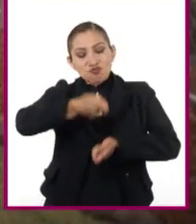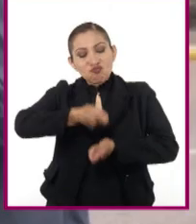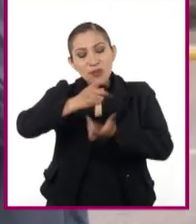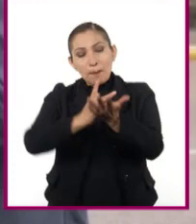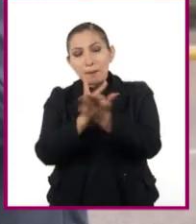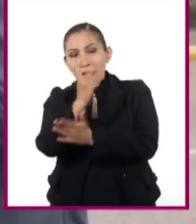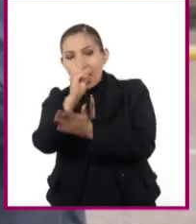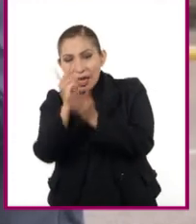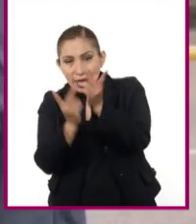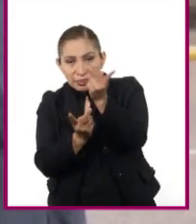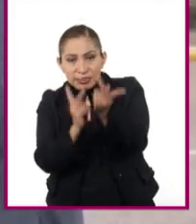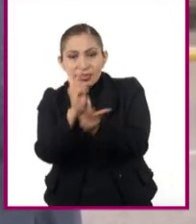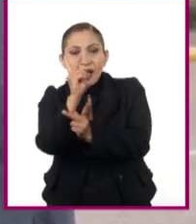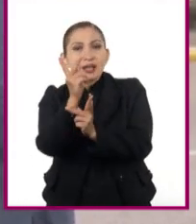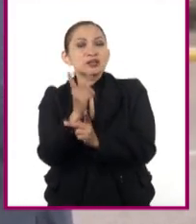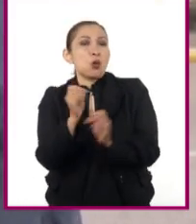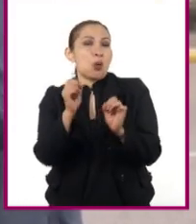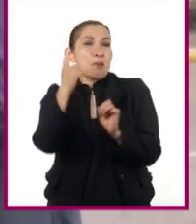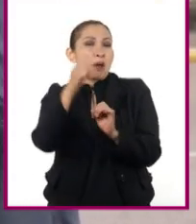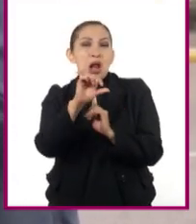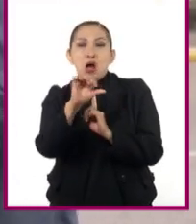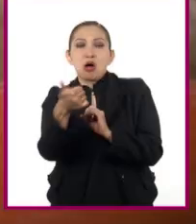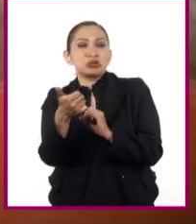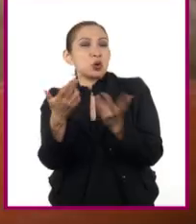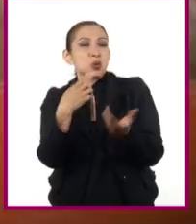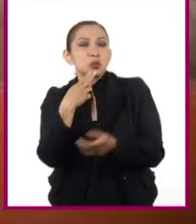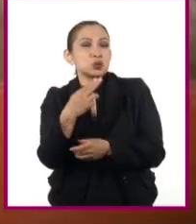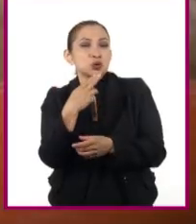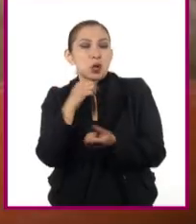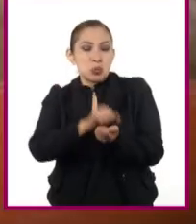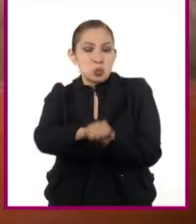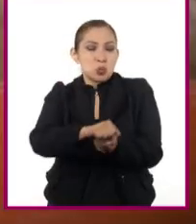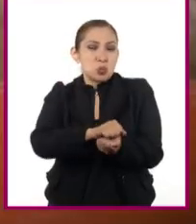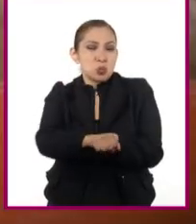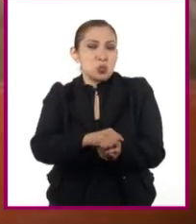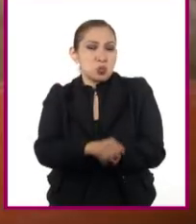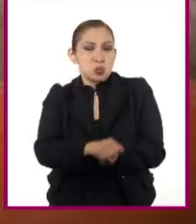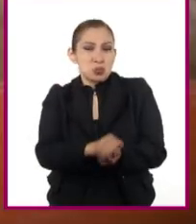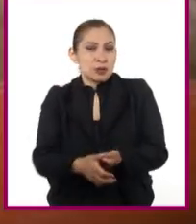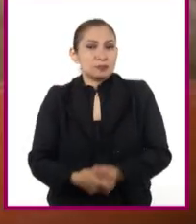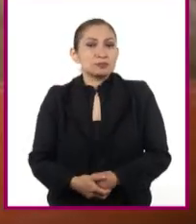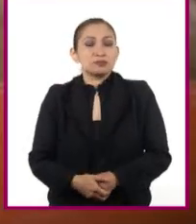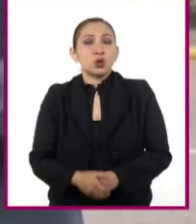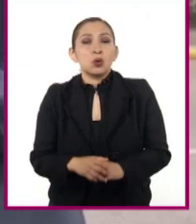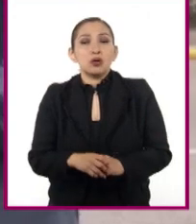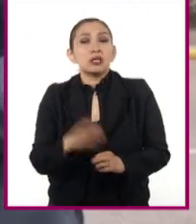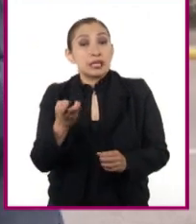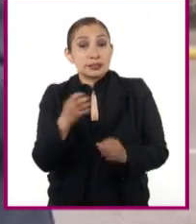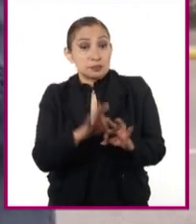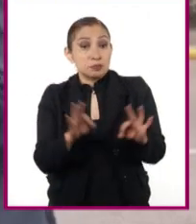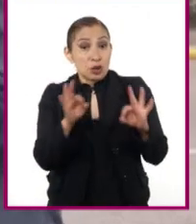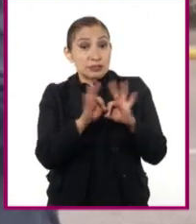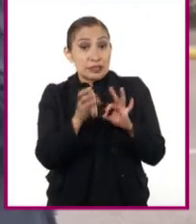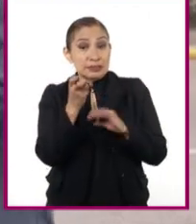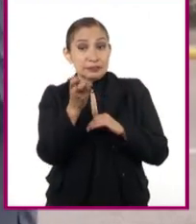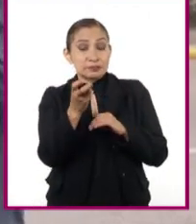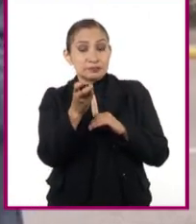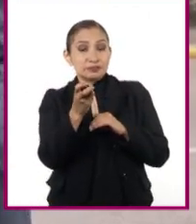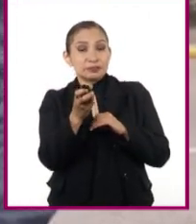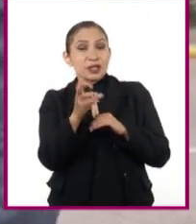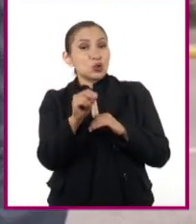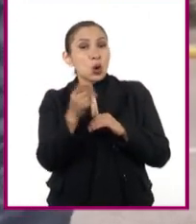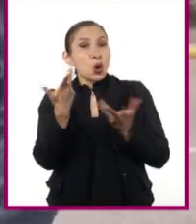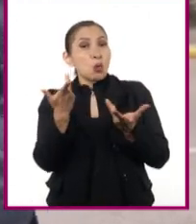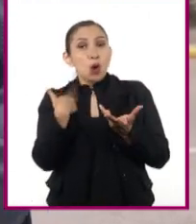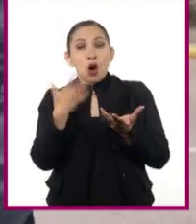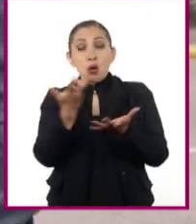para pues tener algún otro uso, lavar algunas cosas en el exterior. Es importante esto, que no